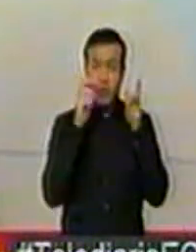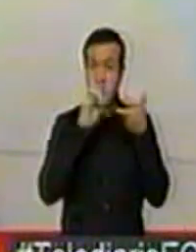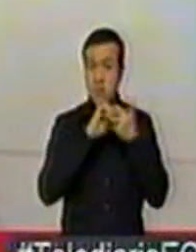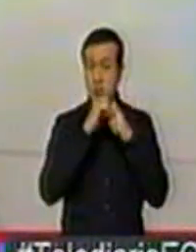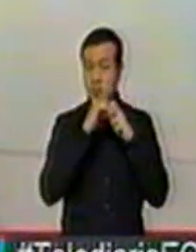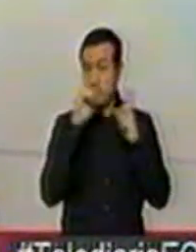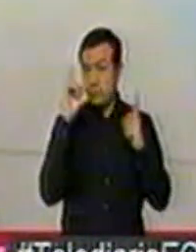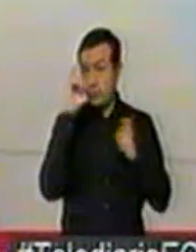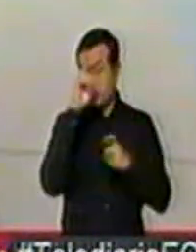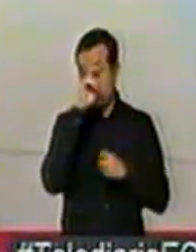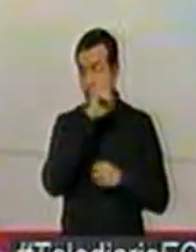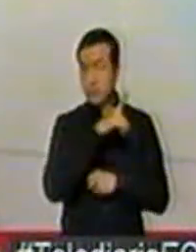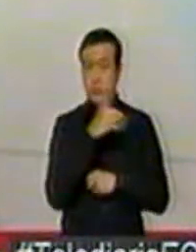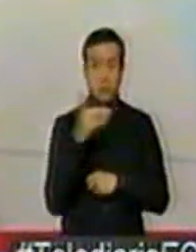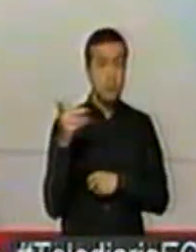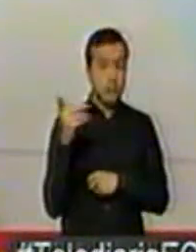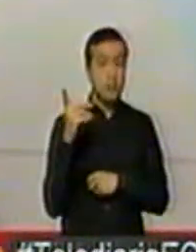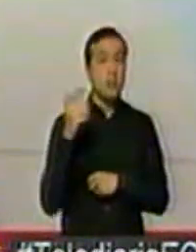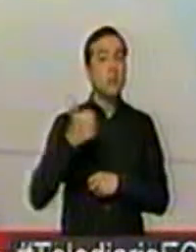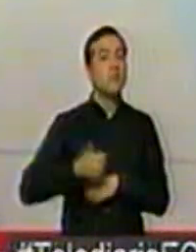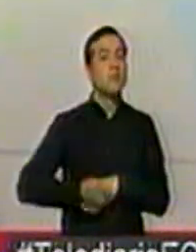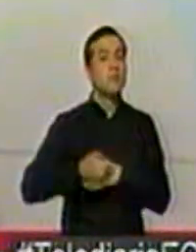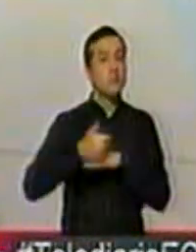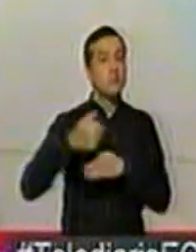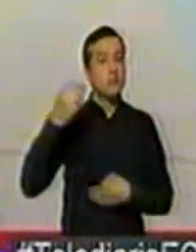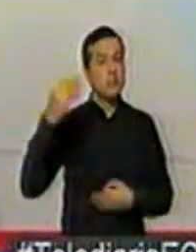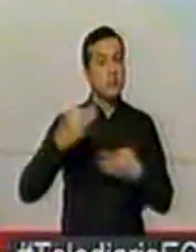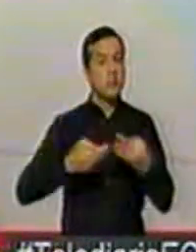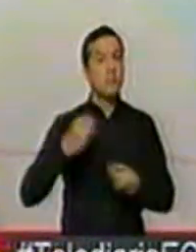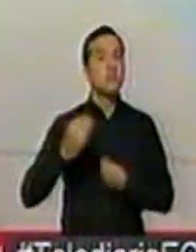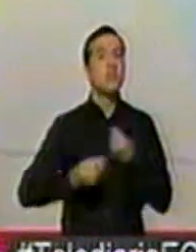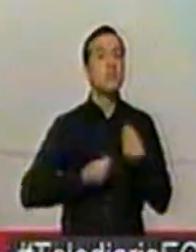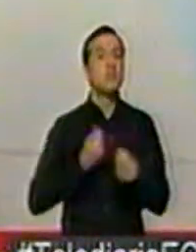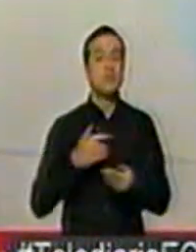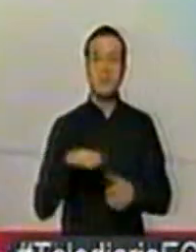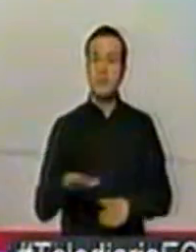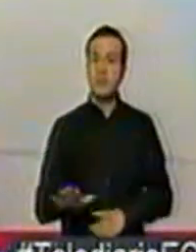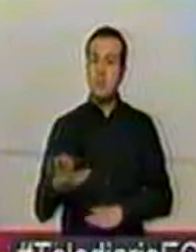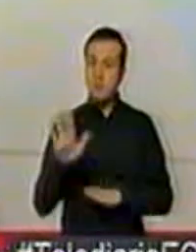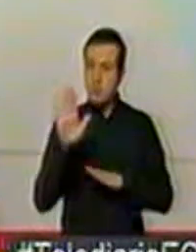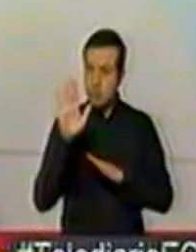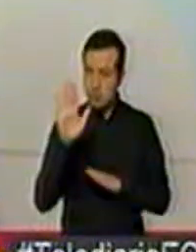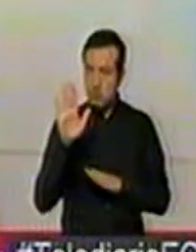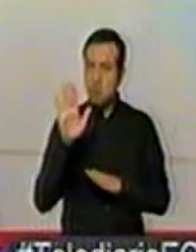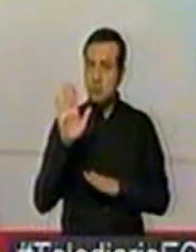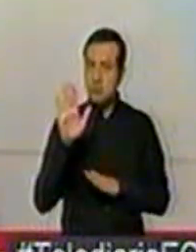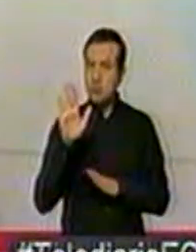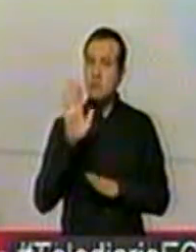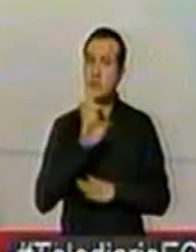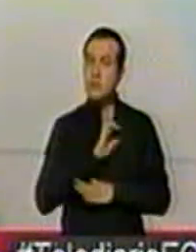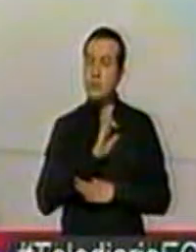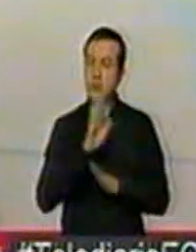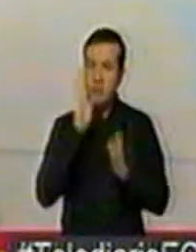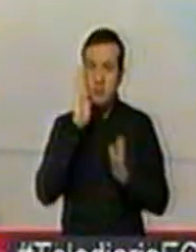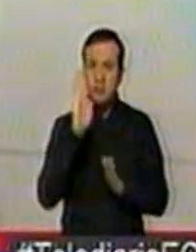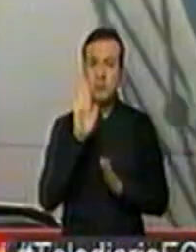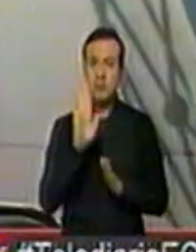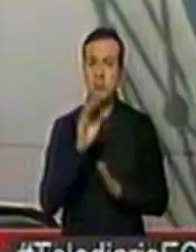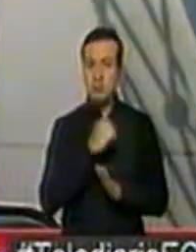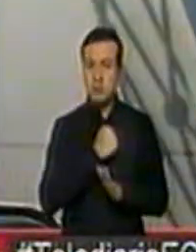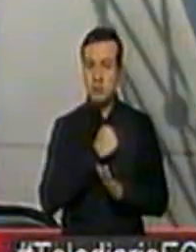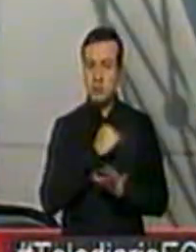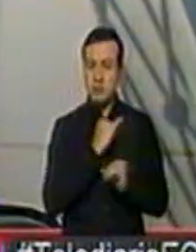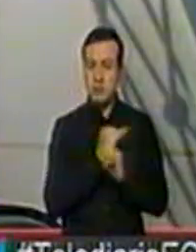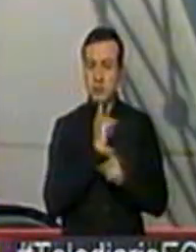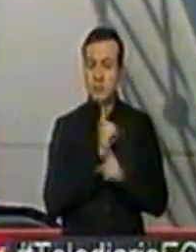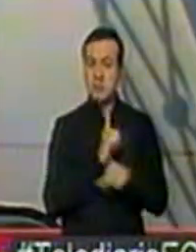problemática y ahí las autoridades judiciales lo que hacen es comprometerse para resolver esto técnicamente dentro de sus propias instituciones. ¿En qué